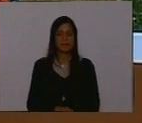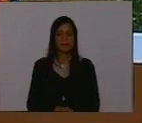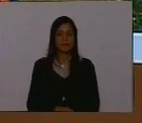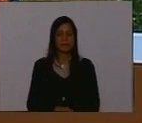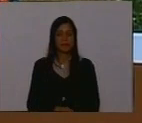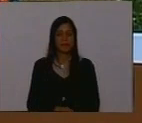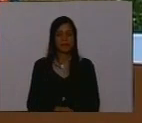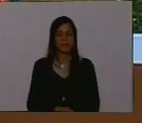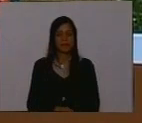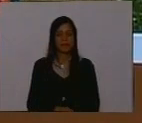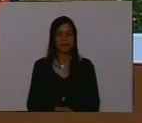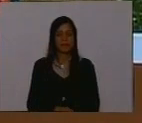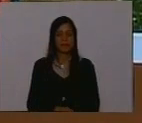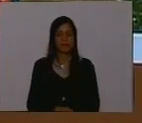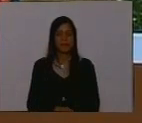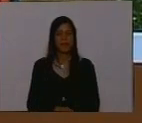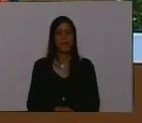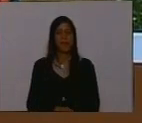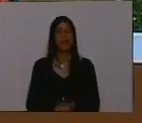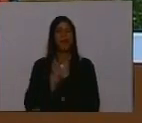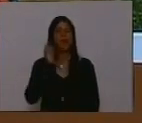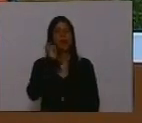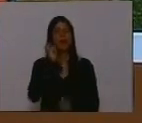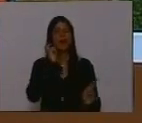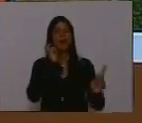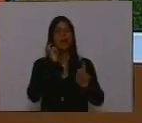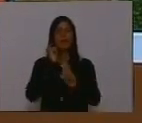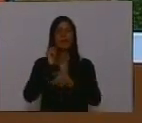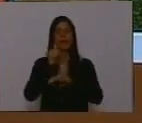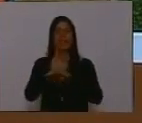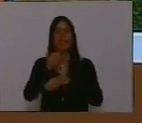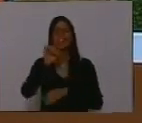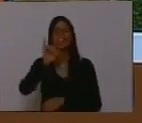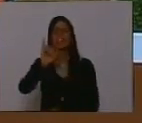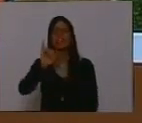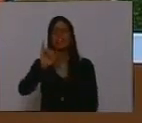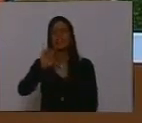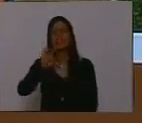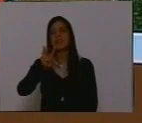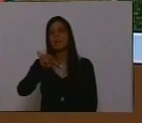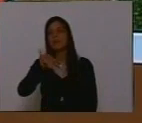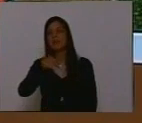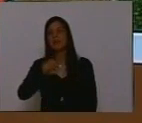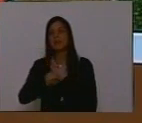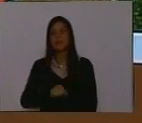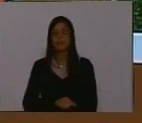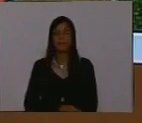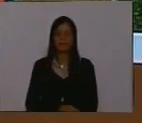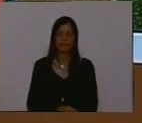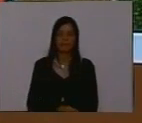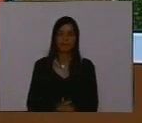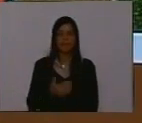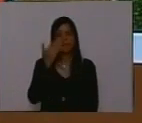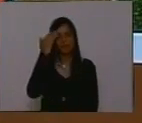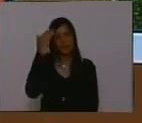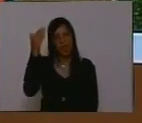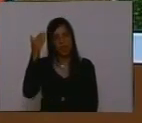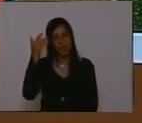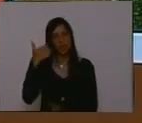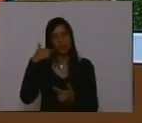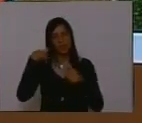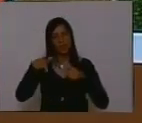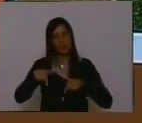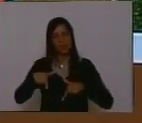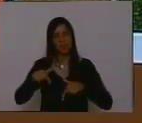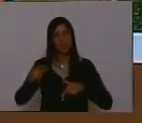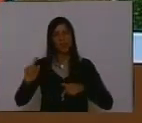Eloy Sidra, presidente del IBIC, también está por aquí. Allá está. Saludo revolucionario de aquí por